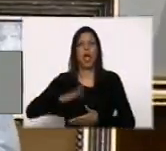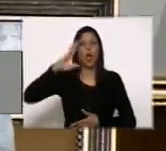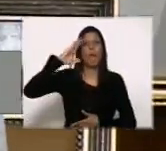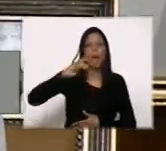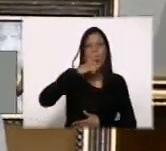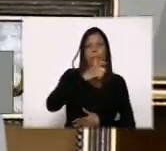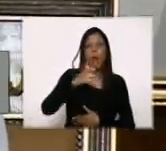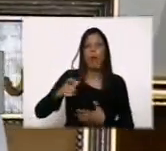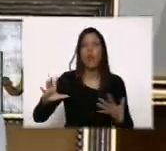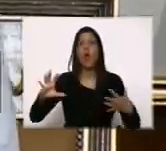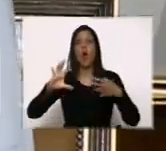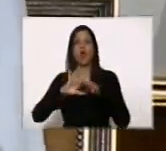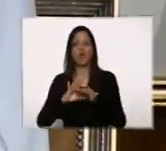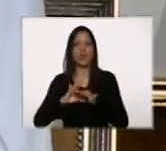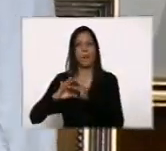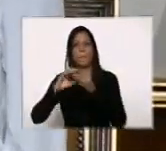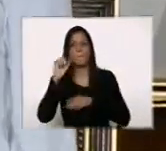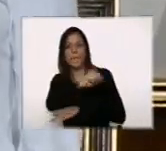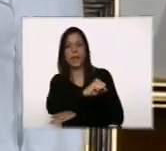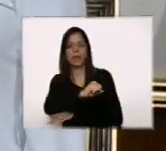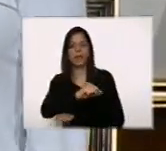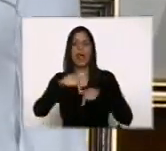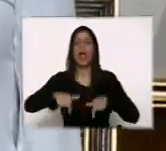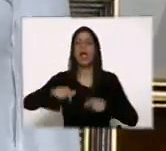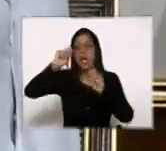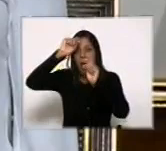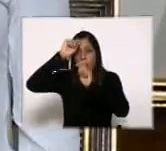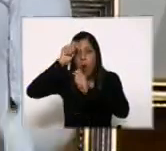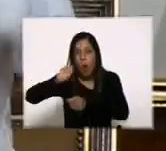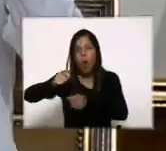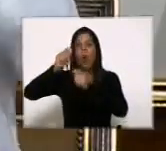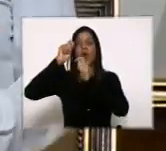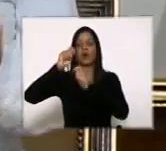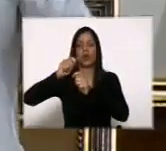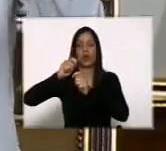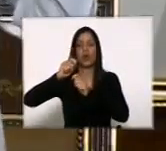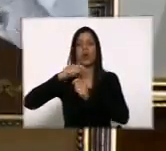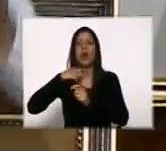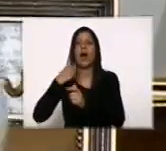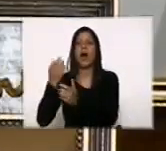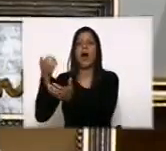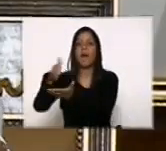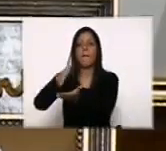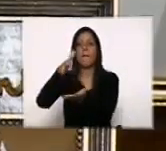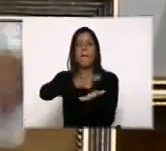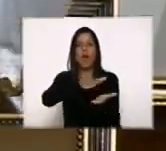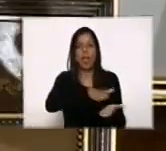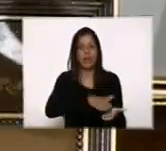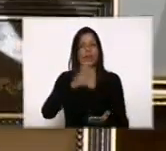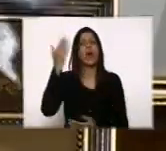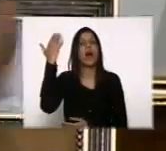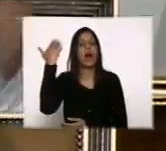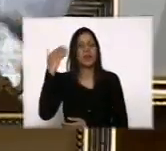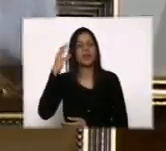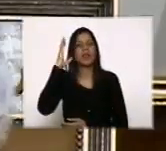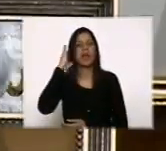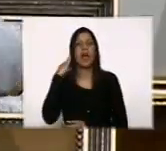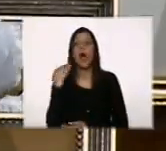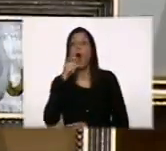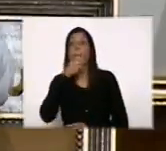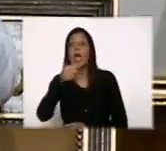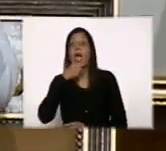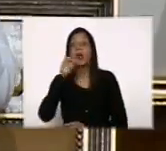cívico-militar. Desde acá rendimos homenaje a todos los héroes de la Junta Patriótica, a nuestro Fabricio